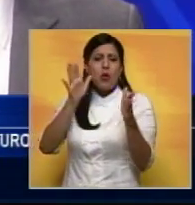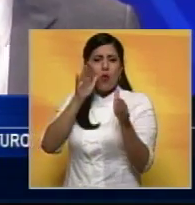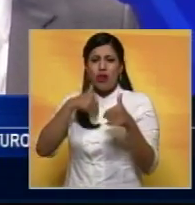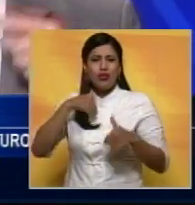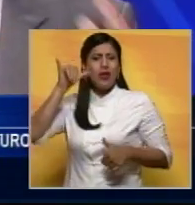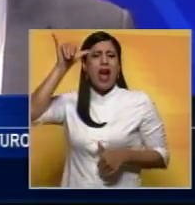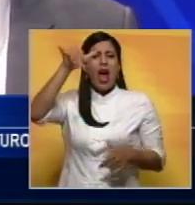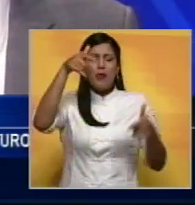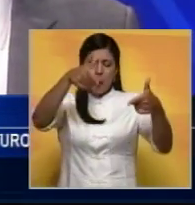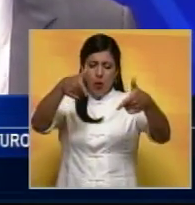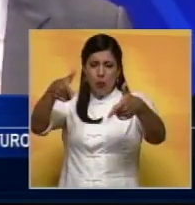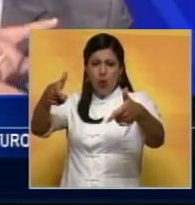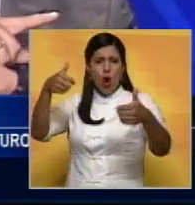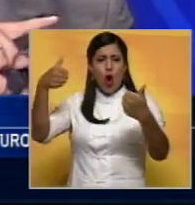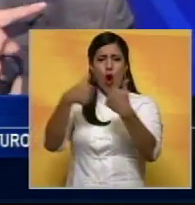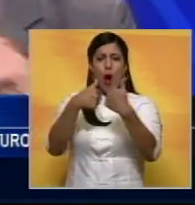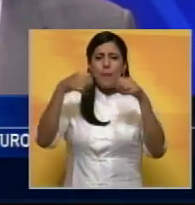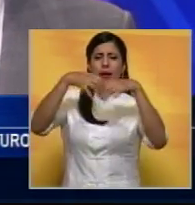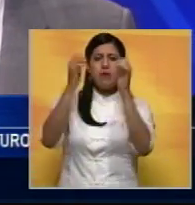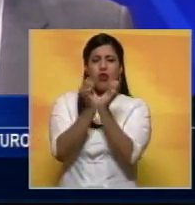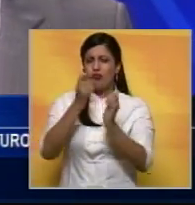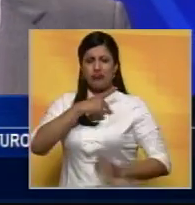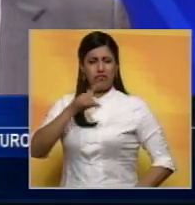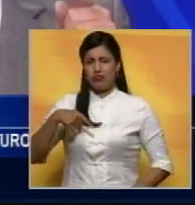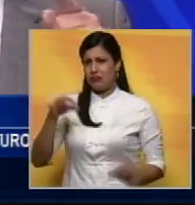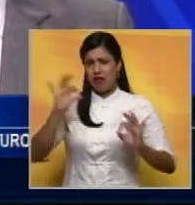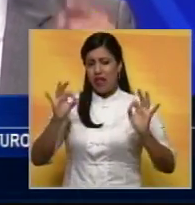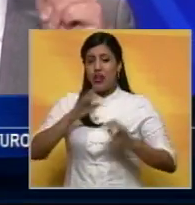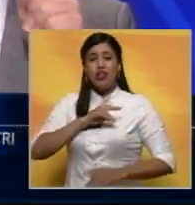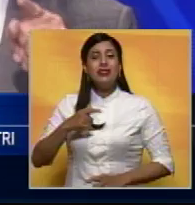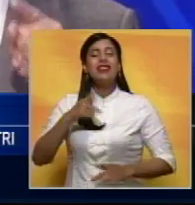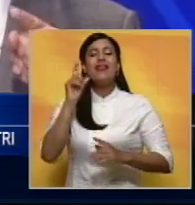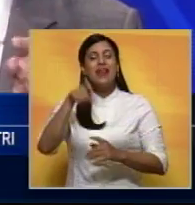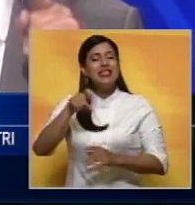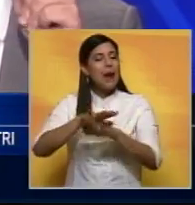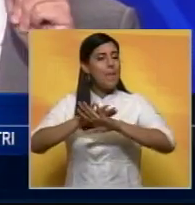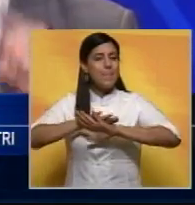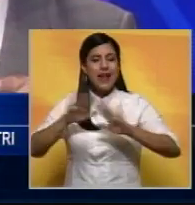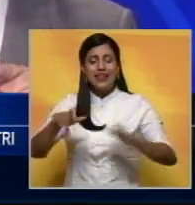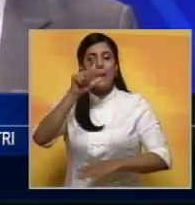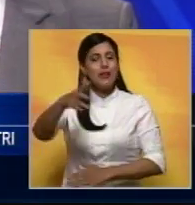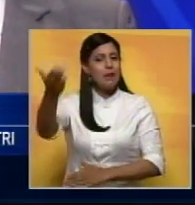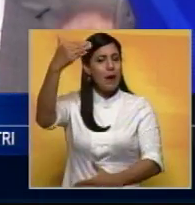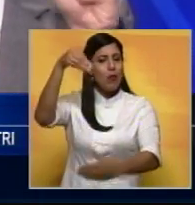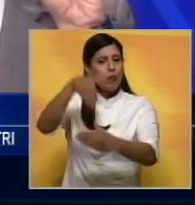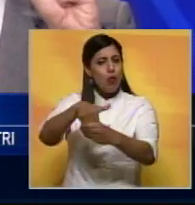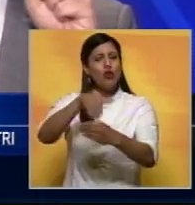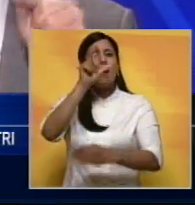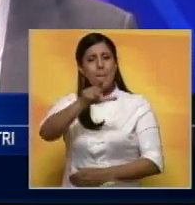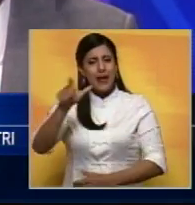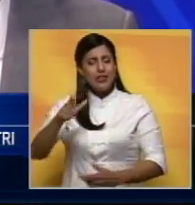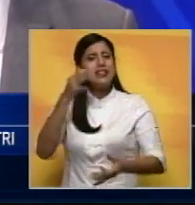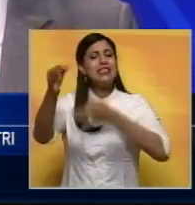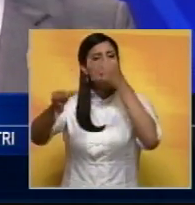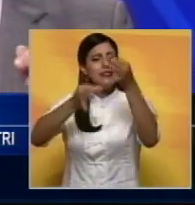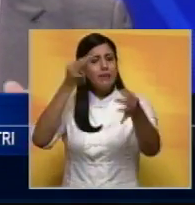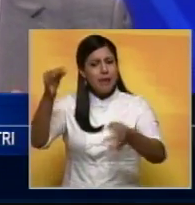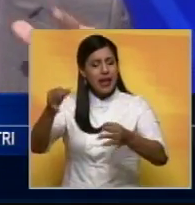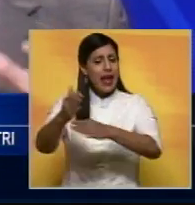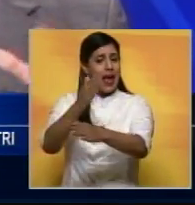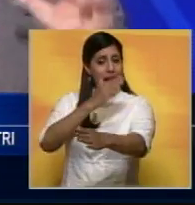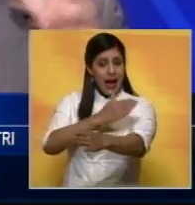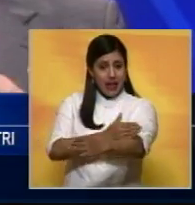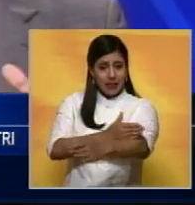tenemos aviones, ni andamos buscando golpes de Estado, porque nosotros no creemos en eso. Lo que sí creemos es en la necesidad de que la gente vote y que la gente se exprese